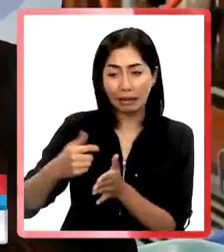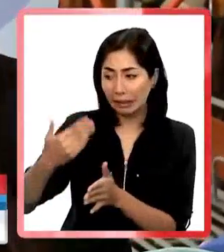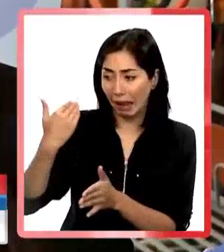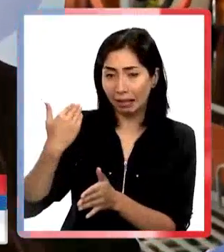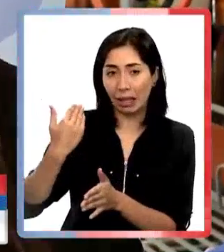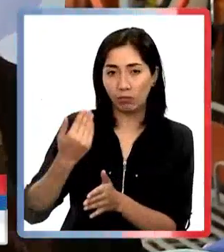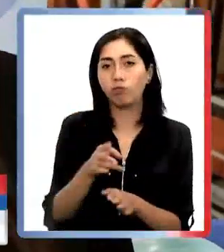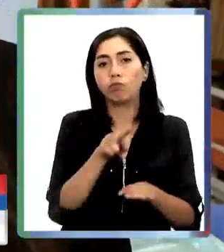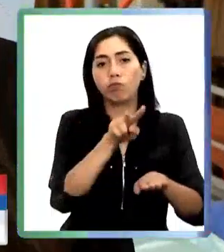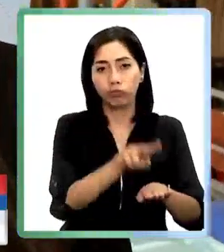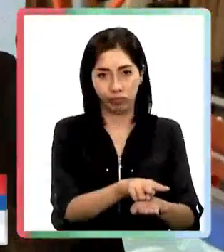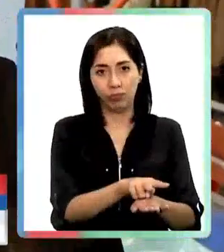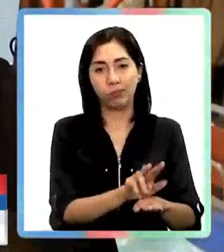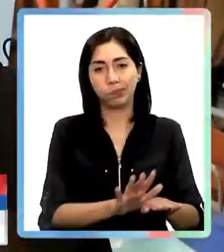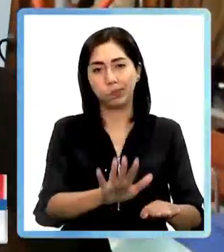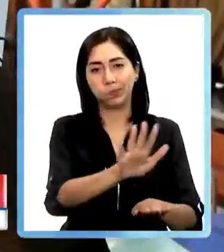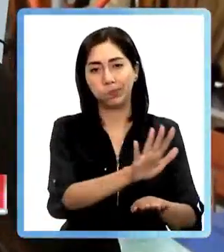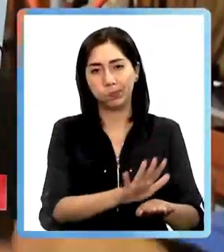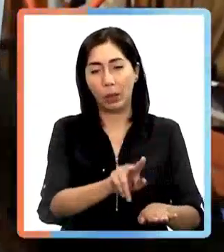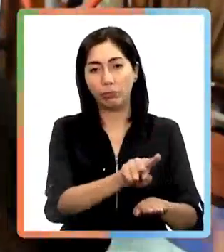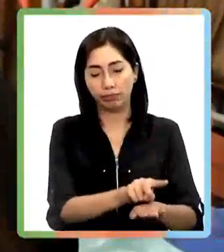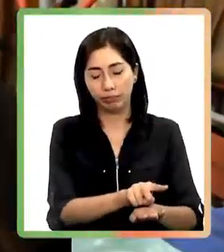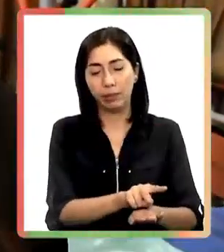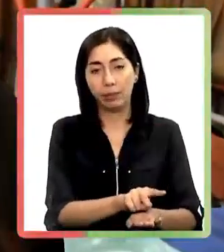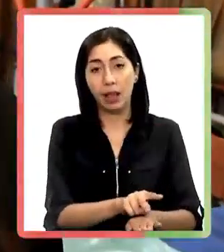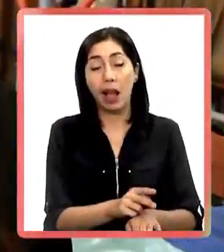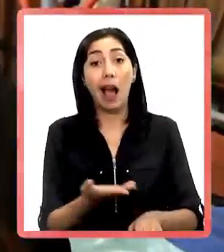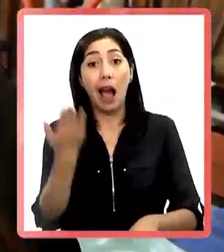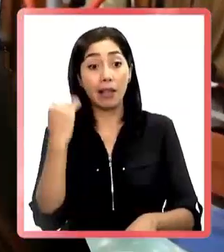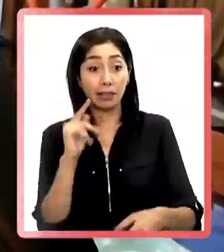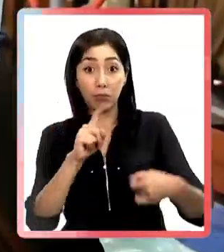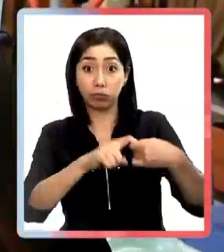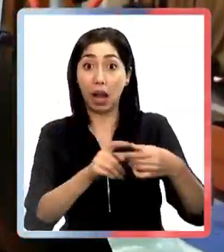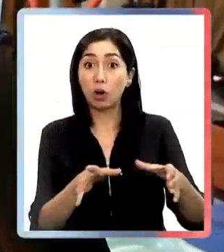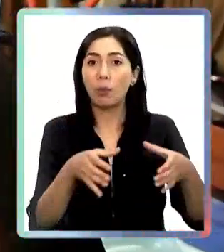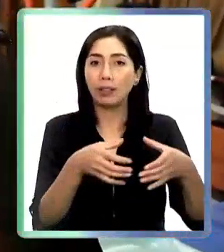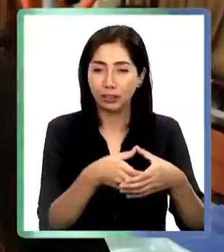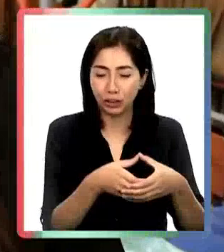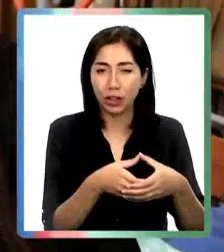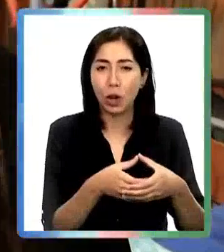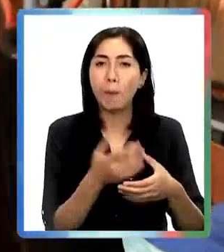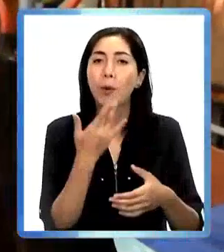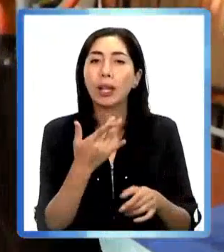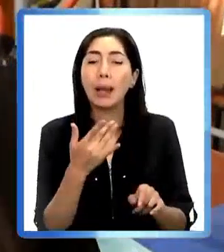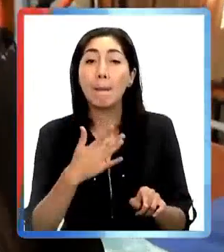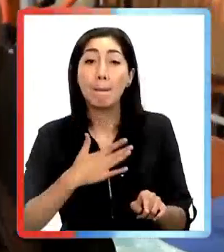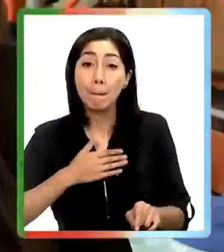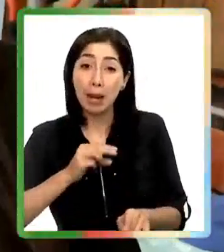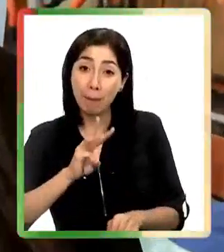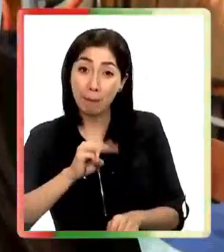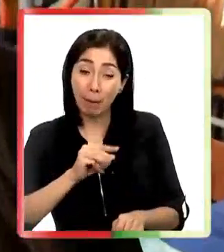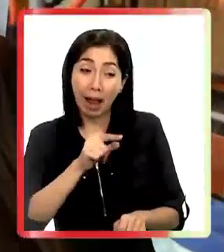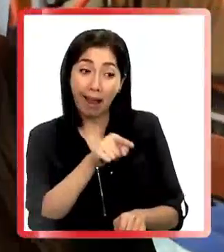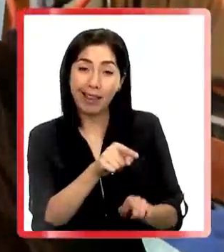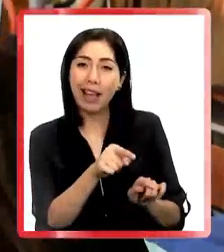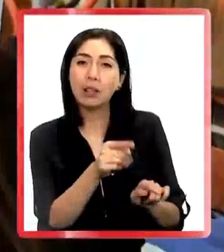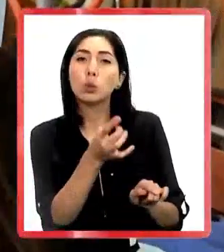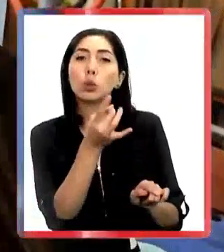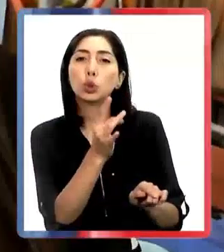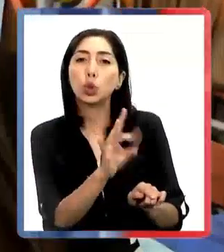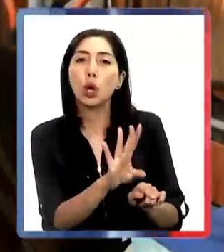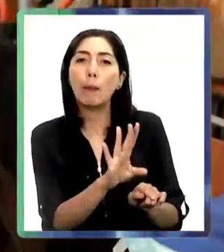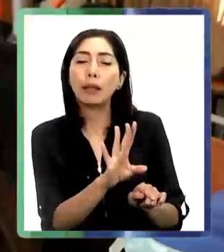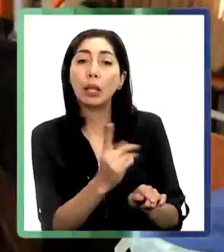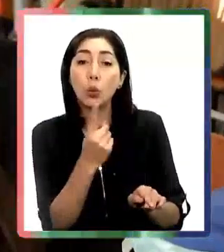ya a postrado. Estuvimos en la agrupación anteriormente porque ella solamente